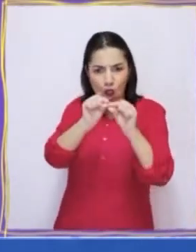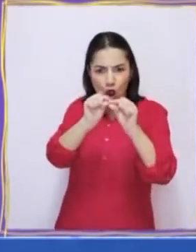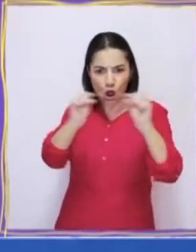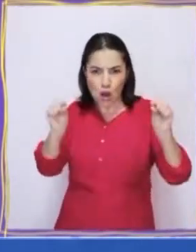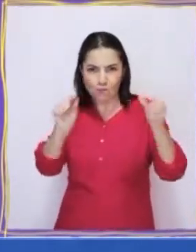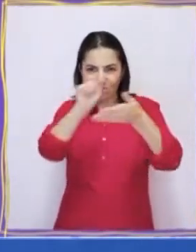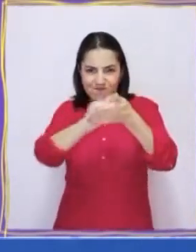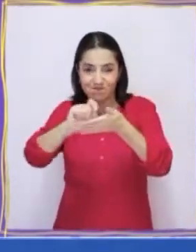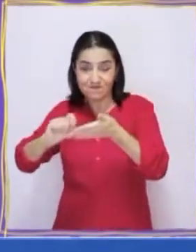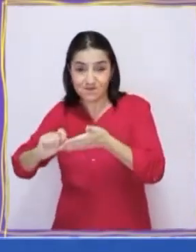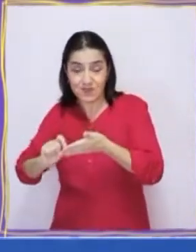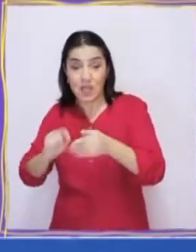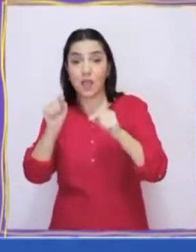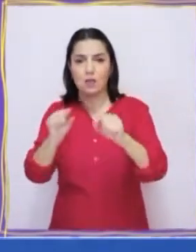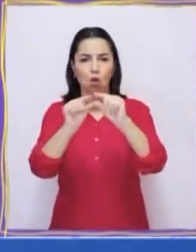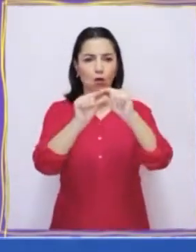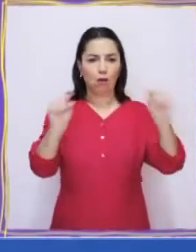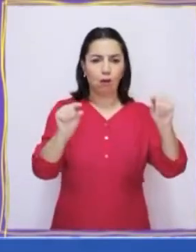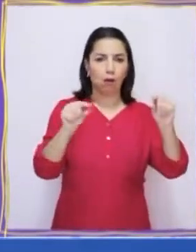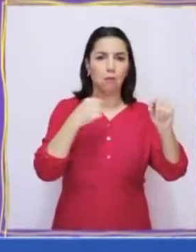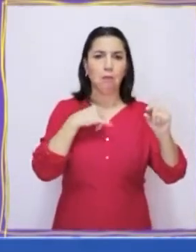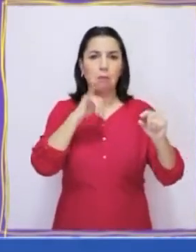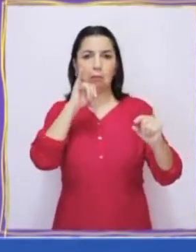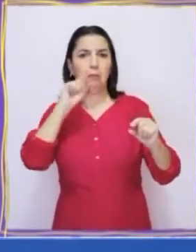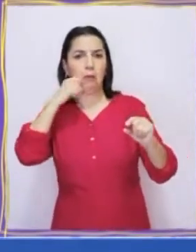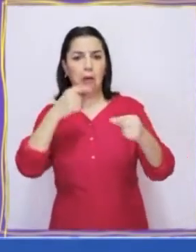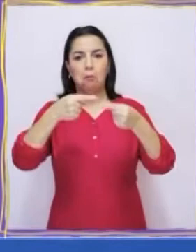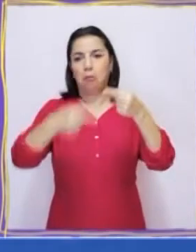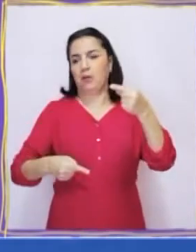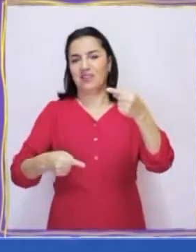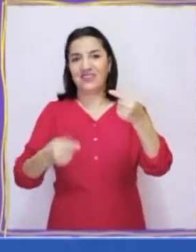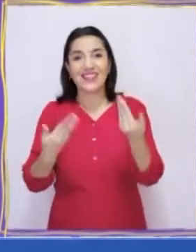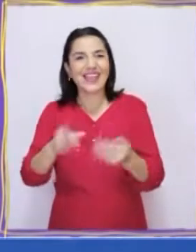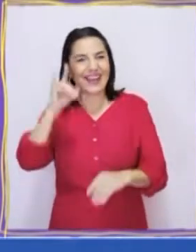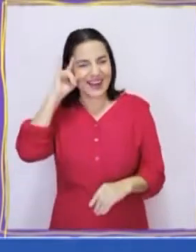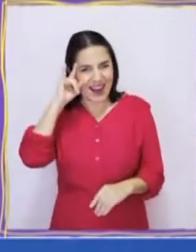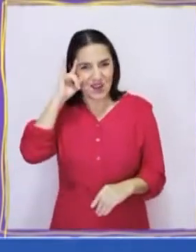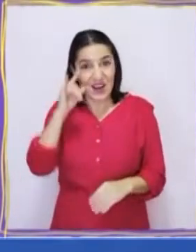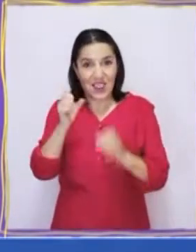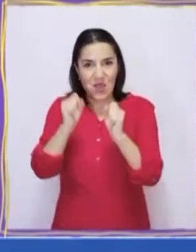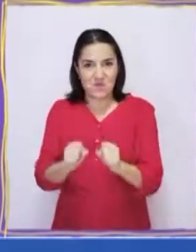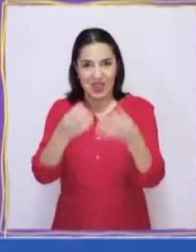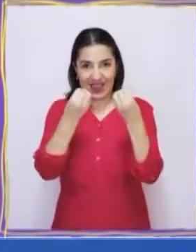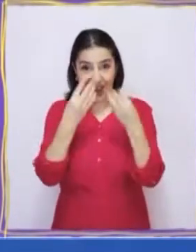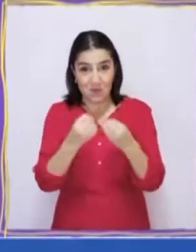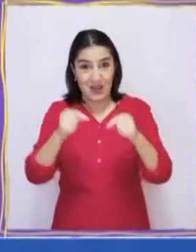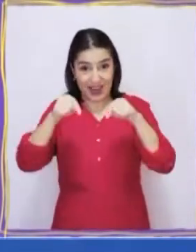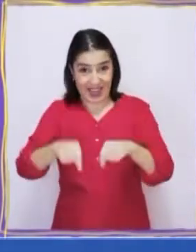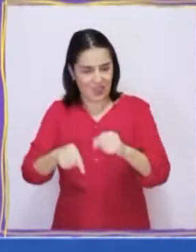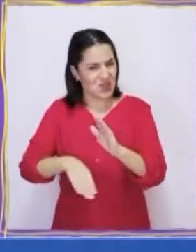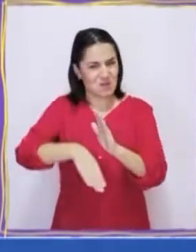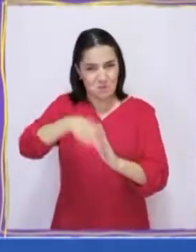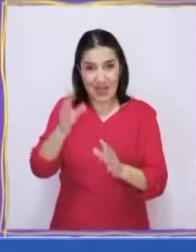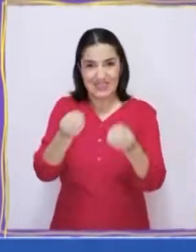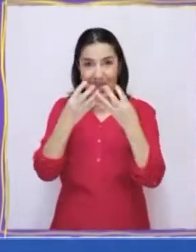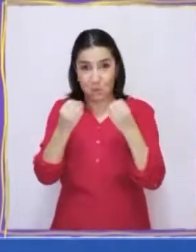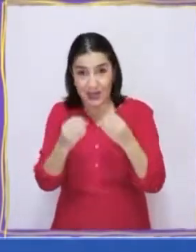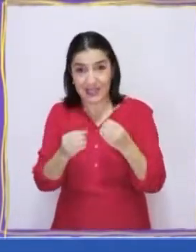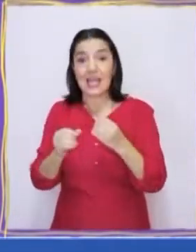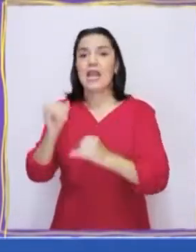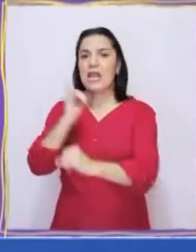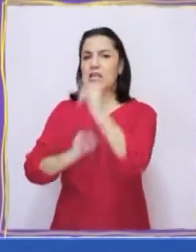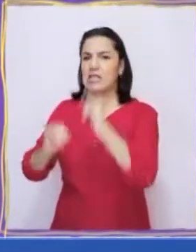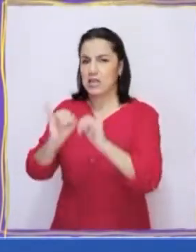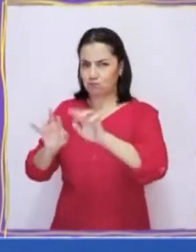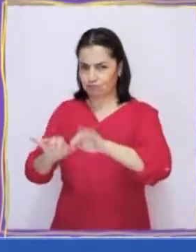las oraciones. De lo contrario, esas oraciones no tendrían sentido. Recuerden que pueden aprender esto y mucho más a través